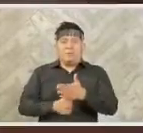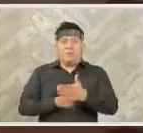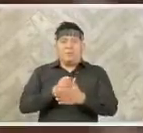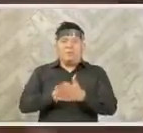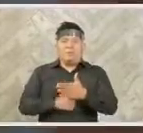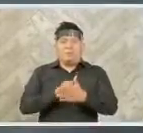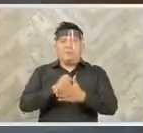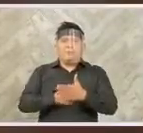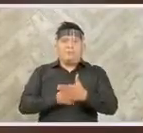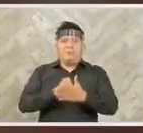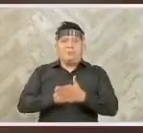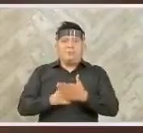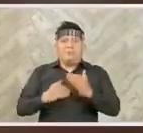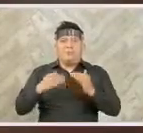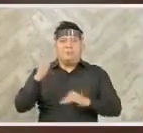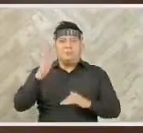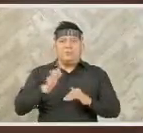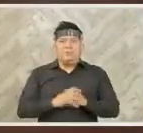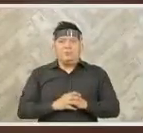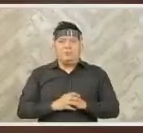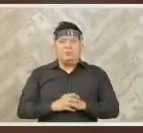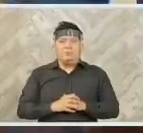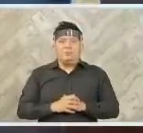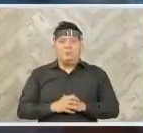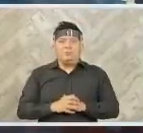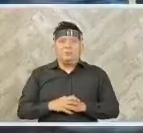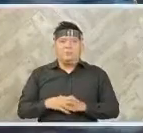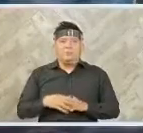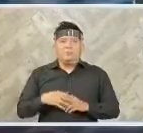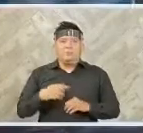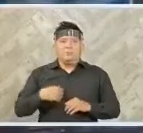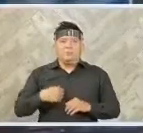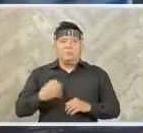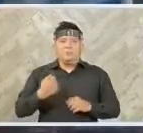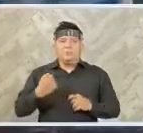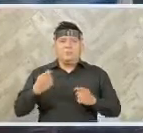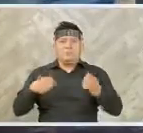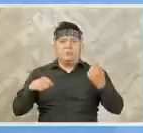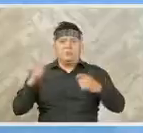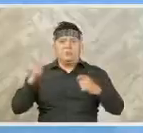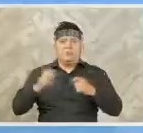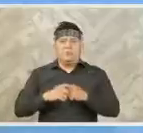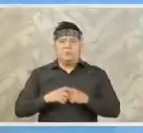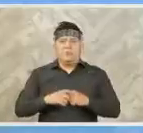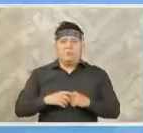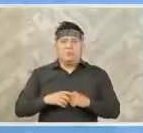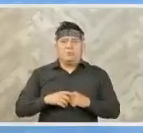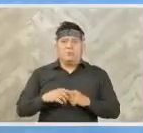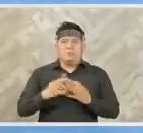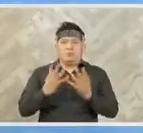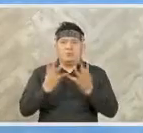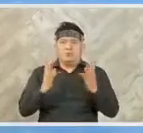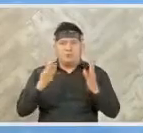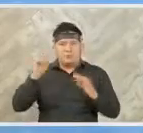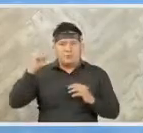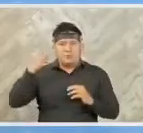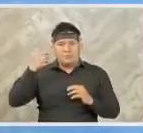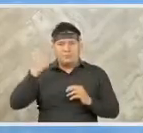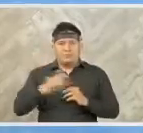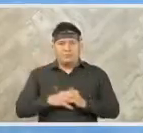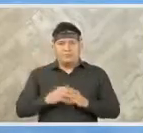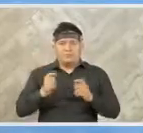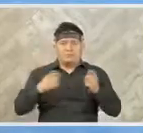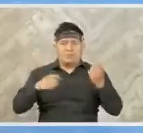de abastecimiento, el trabajo con las plazas de mercado. Plazas de mercado públicas, las plazas de mercado de los mercados